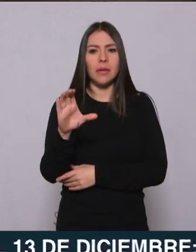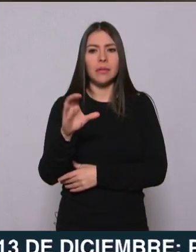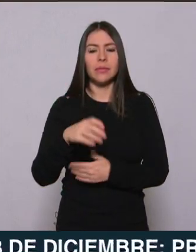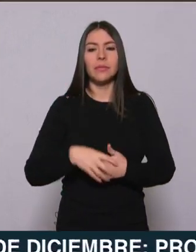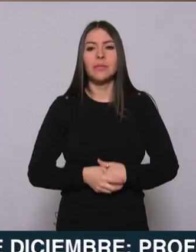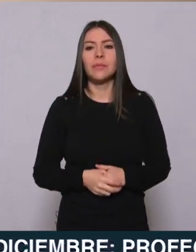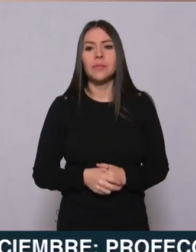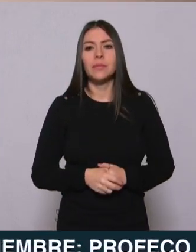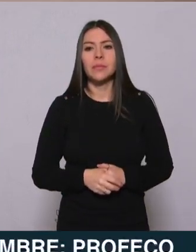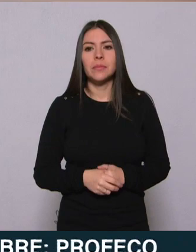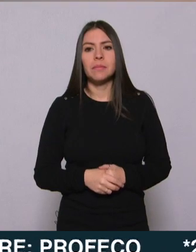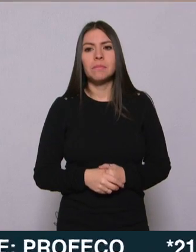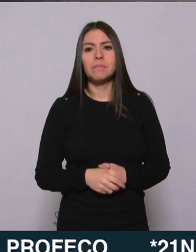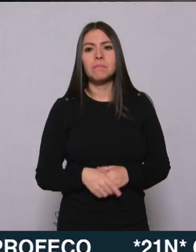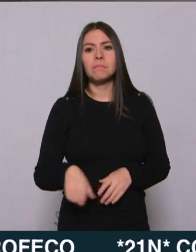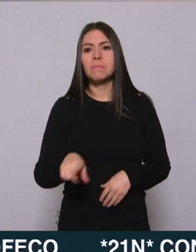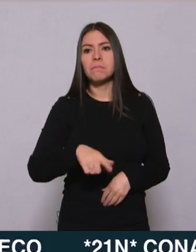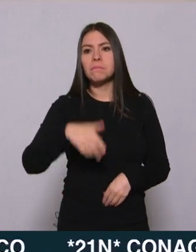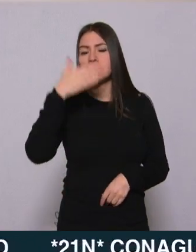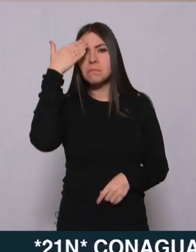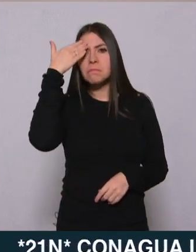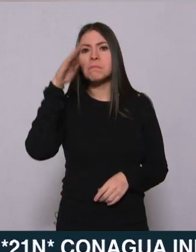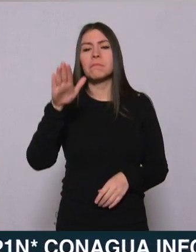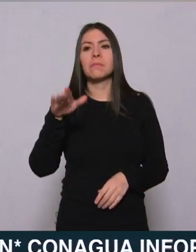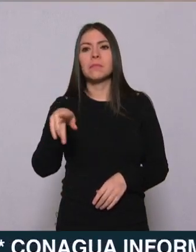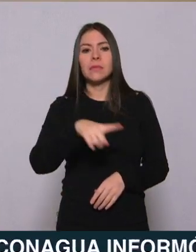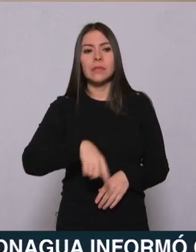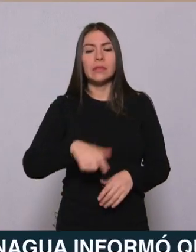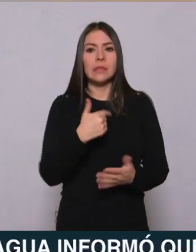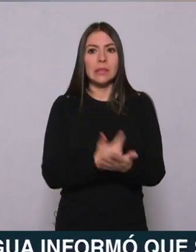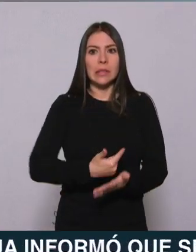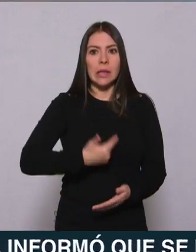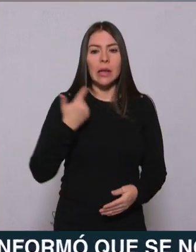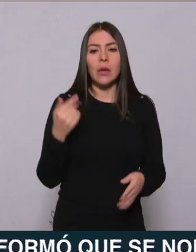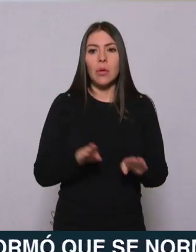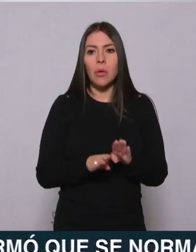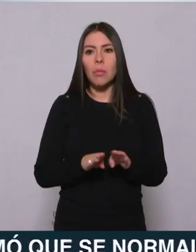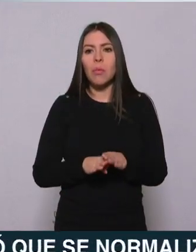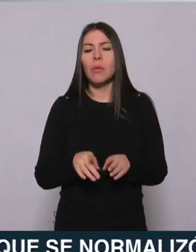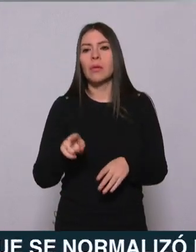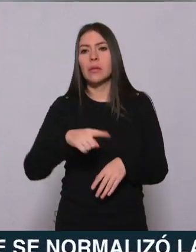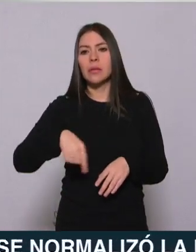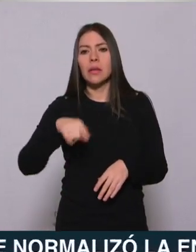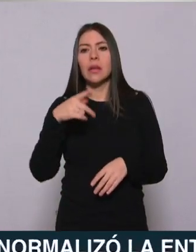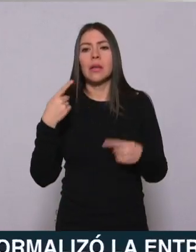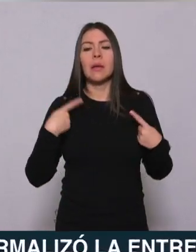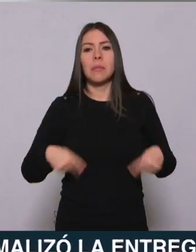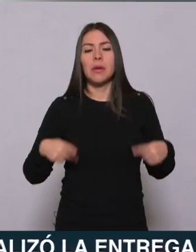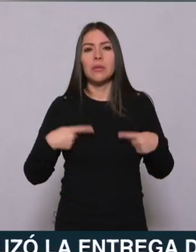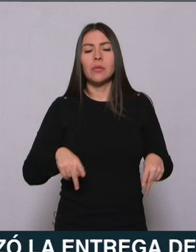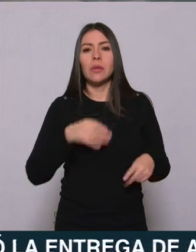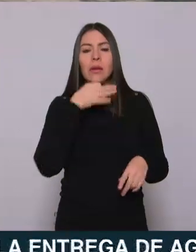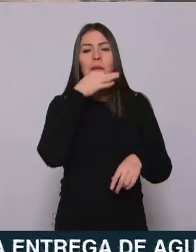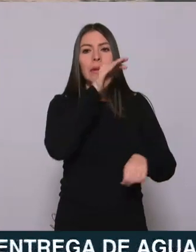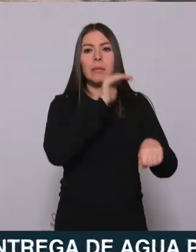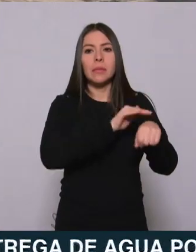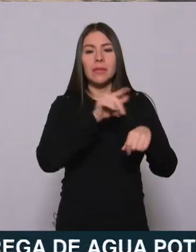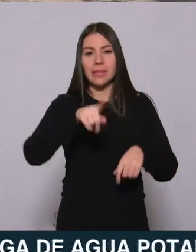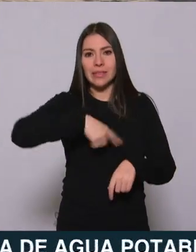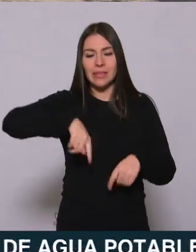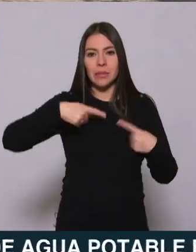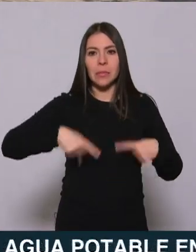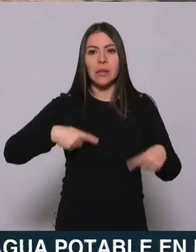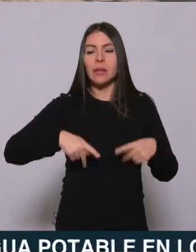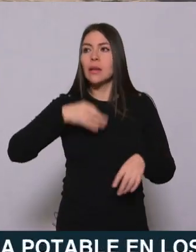Desconocíamos cómo estaba, qué tan grave era. Empezamos a alertar a las autoridades, fuimos a